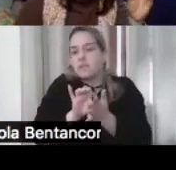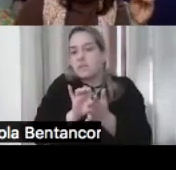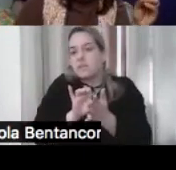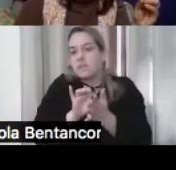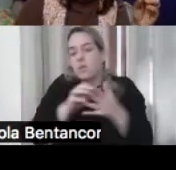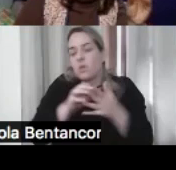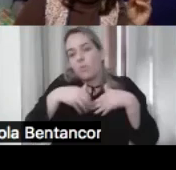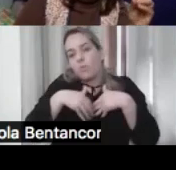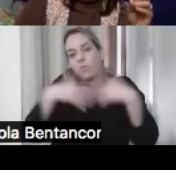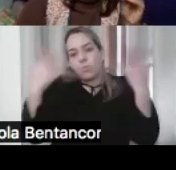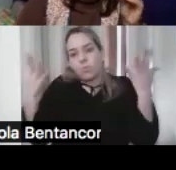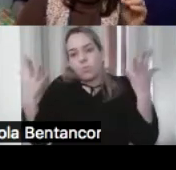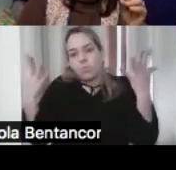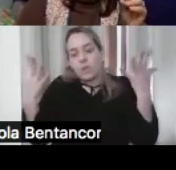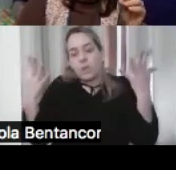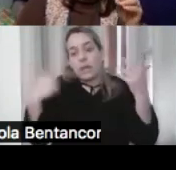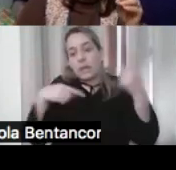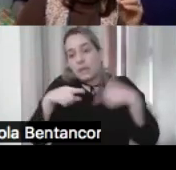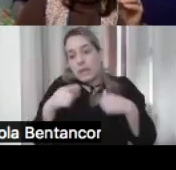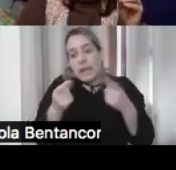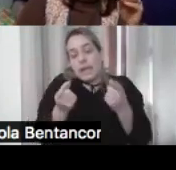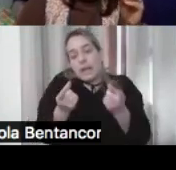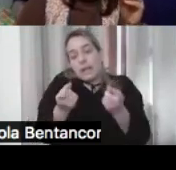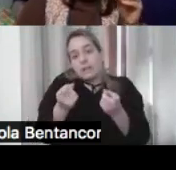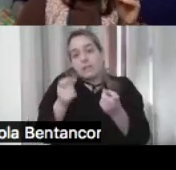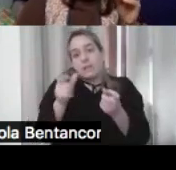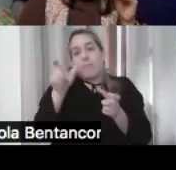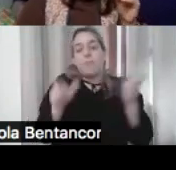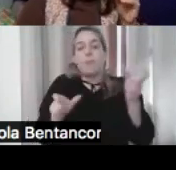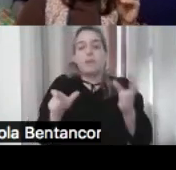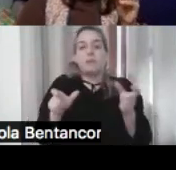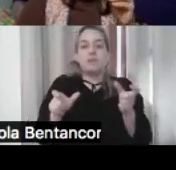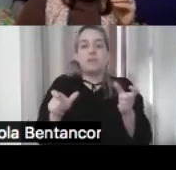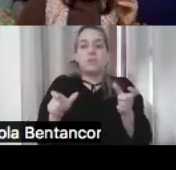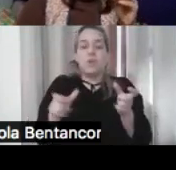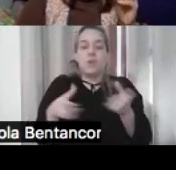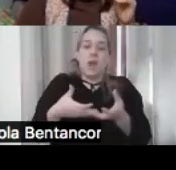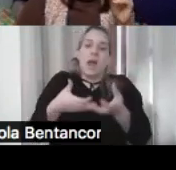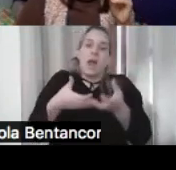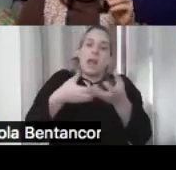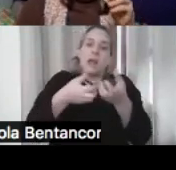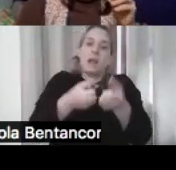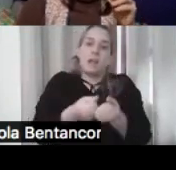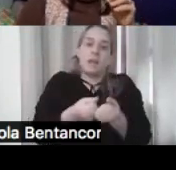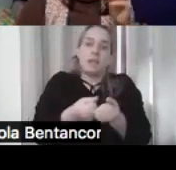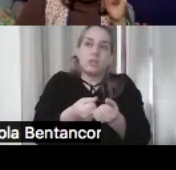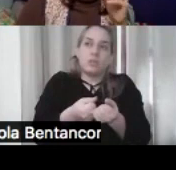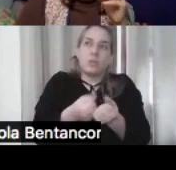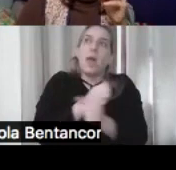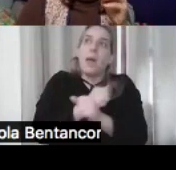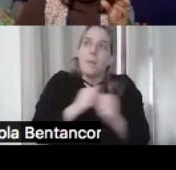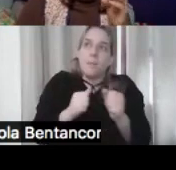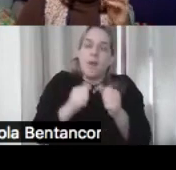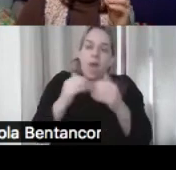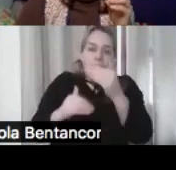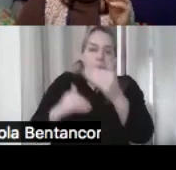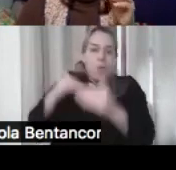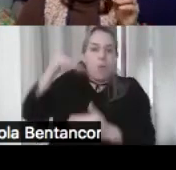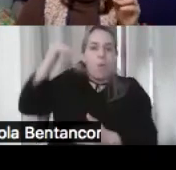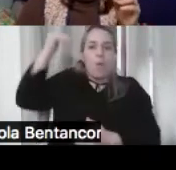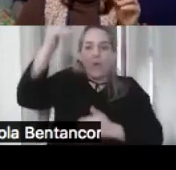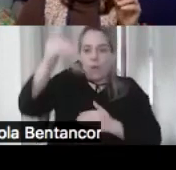a alguna necesidad que se le presente a la persona y le va a ayudar a conseguir sus objetivos y su